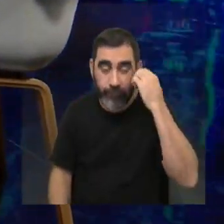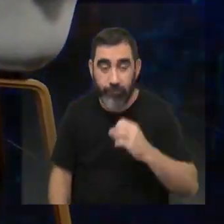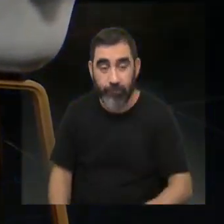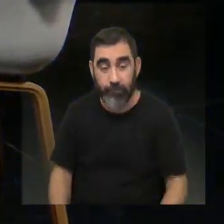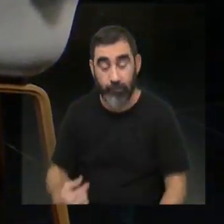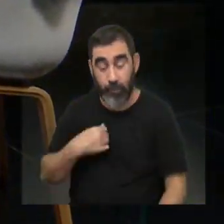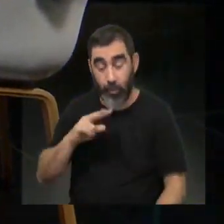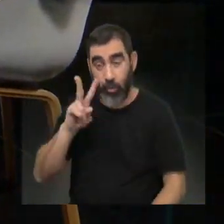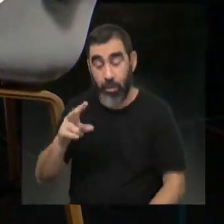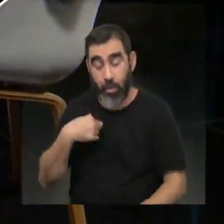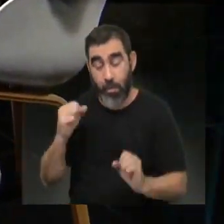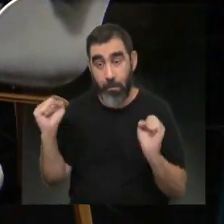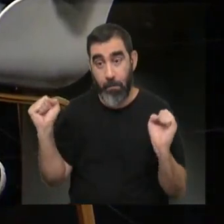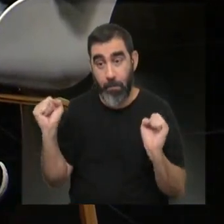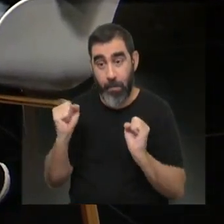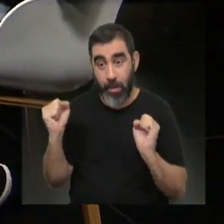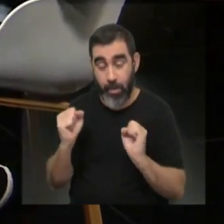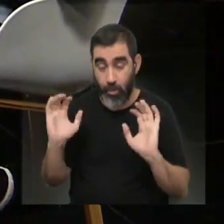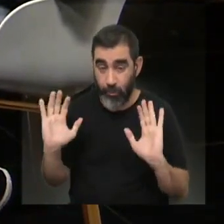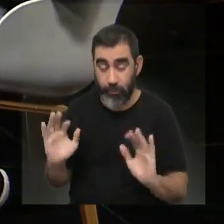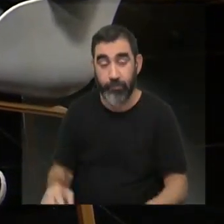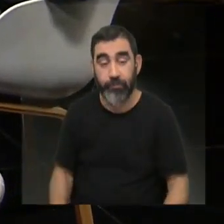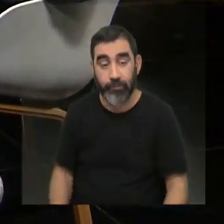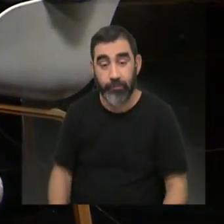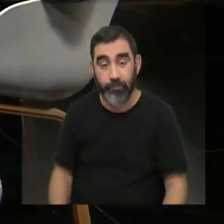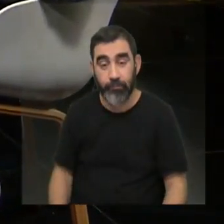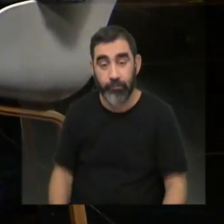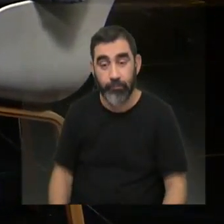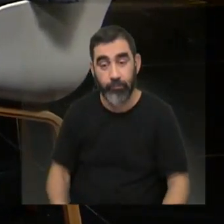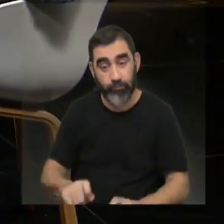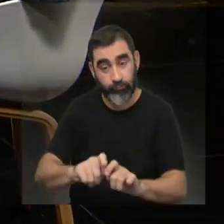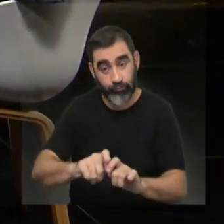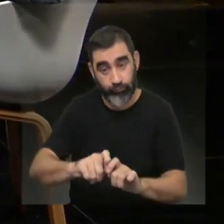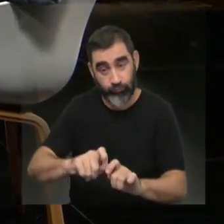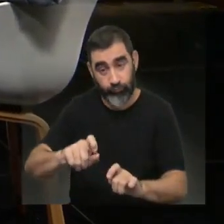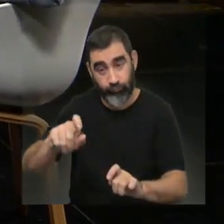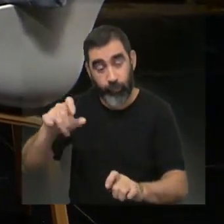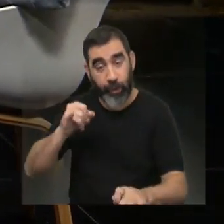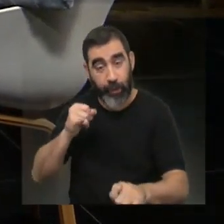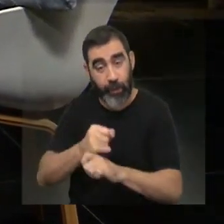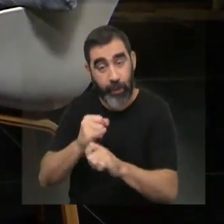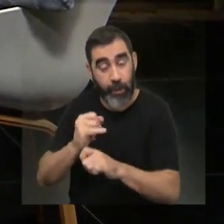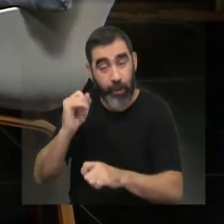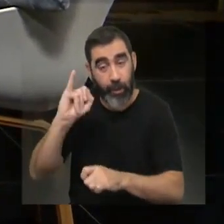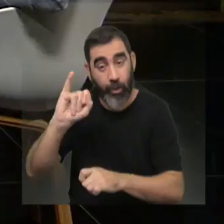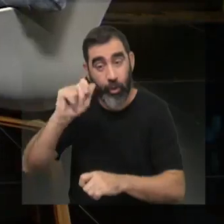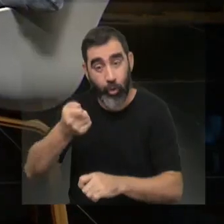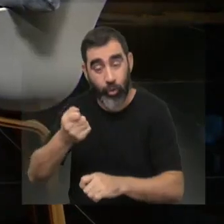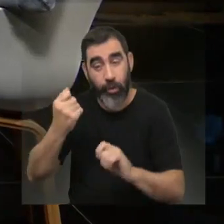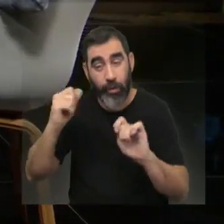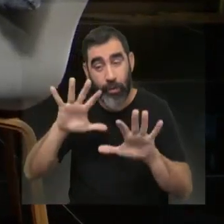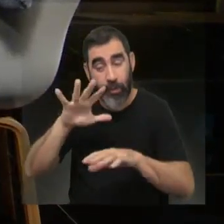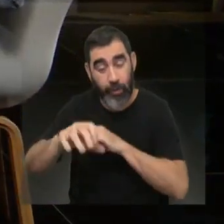la primera vez me dio un poco de miedito, porque cuando ves cómo ha crecido el reporte de errores de la inteligencia artificial en los últimos 10